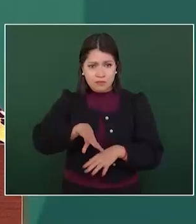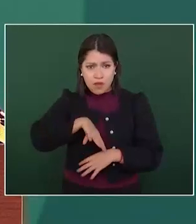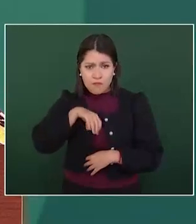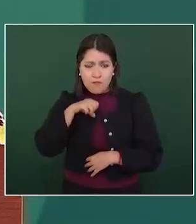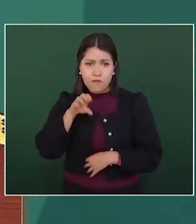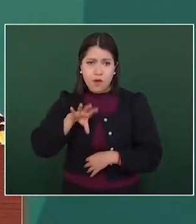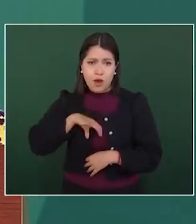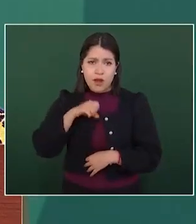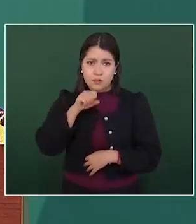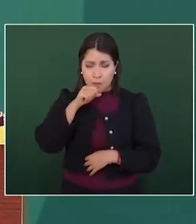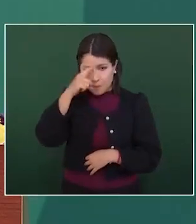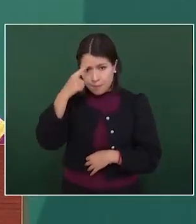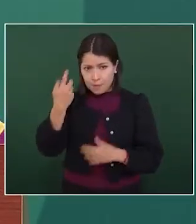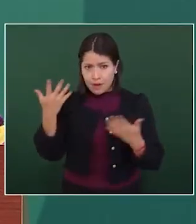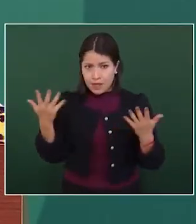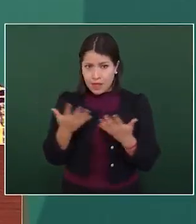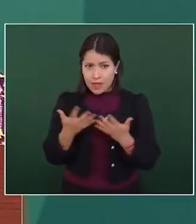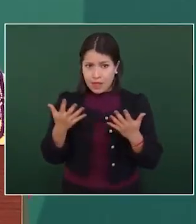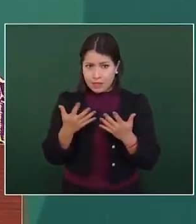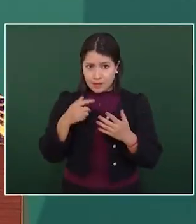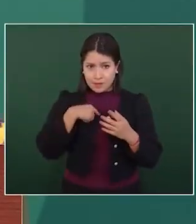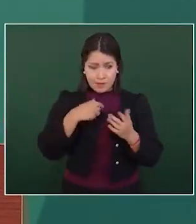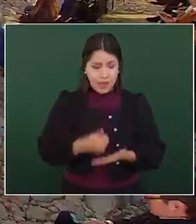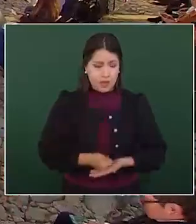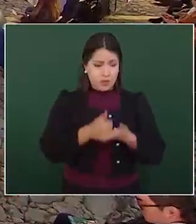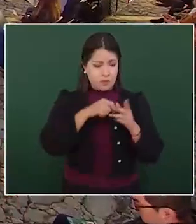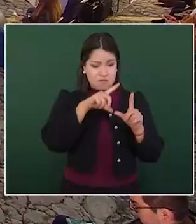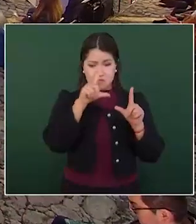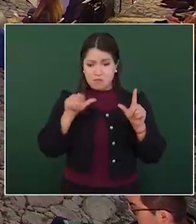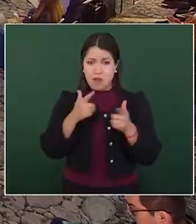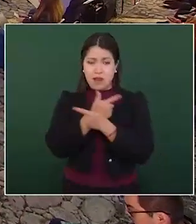construir esta nación libre y soberana.